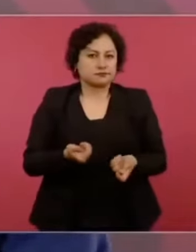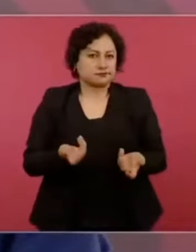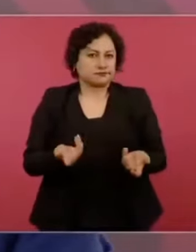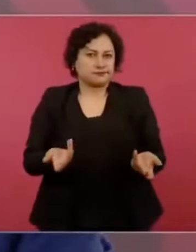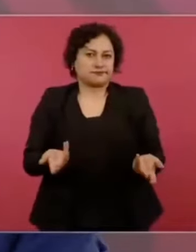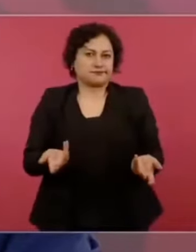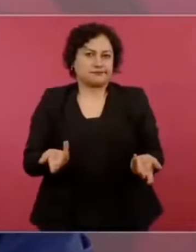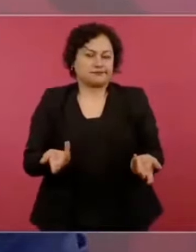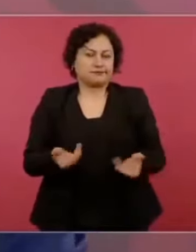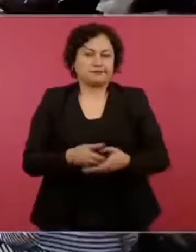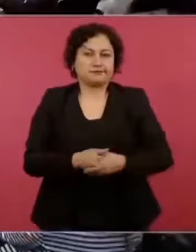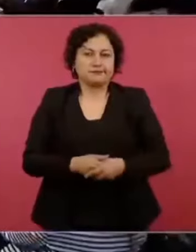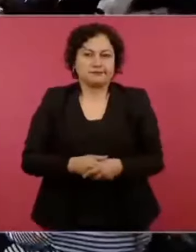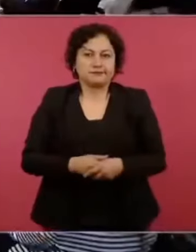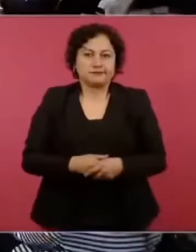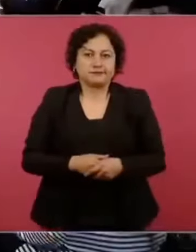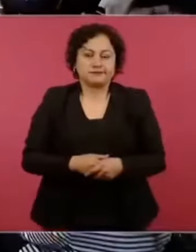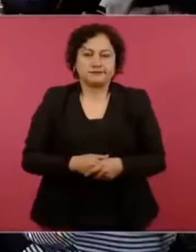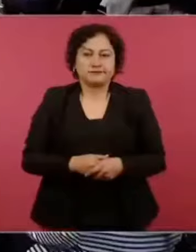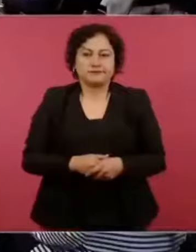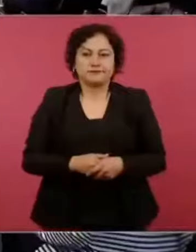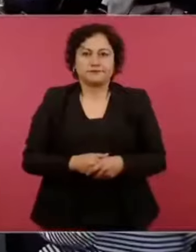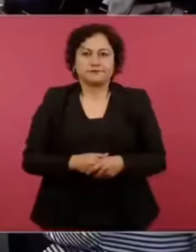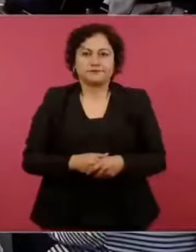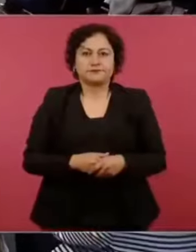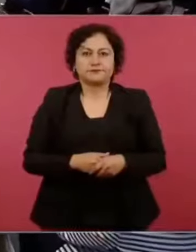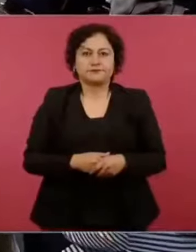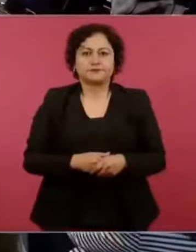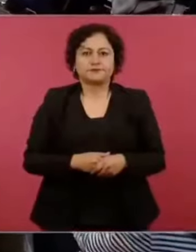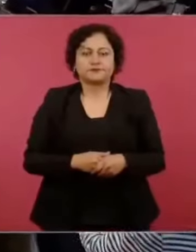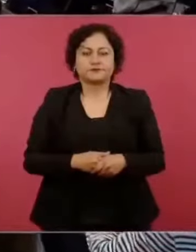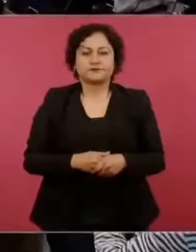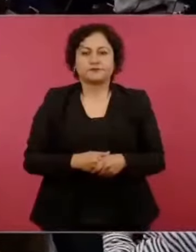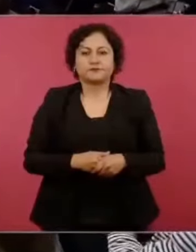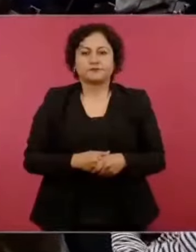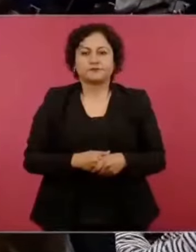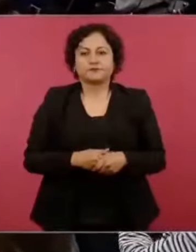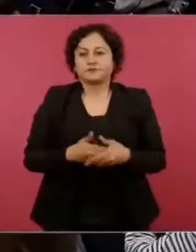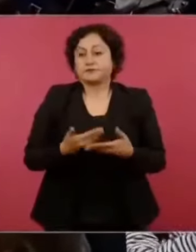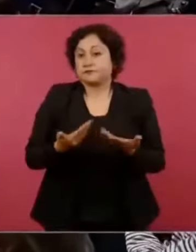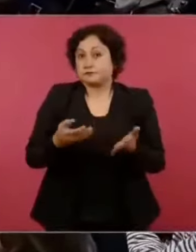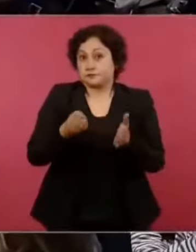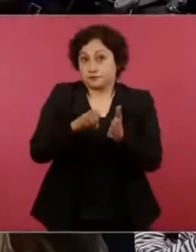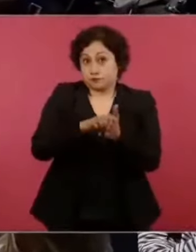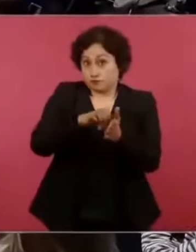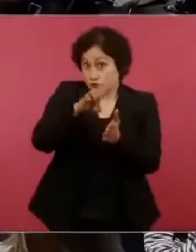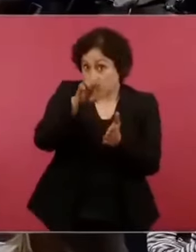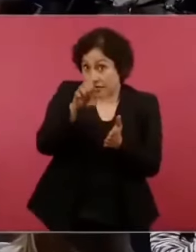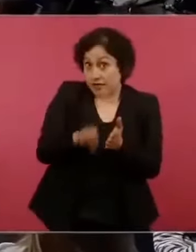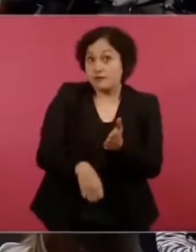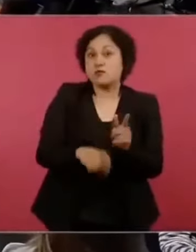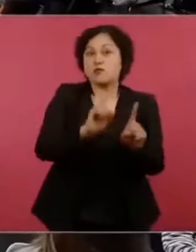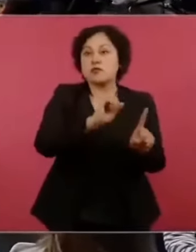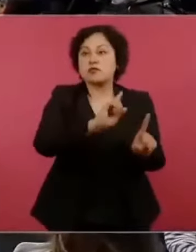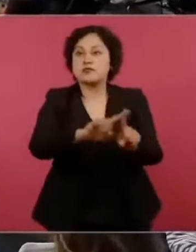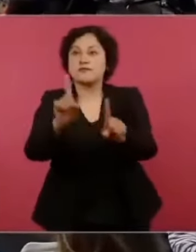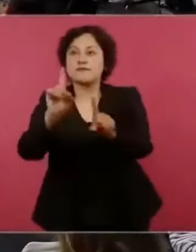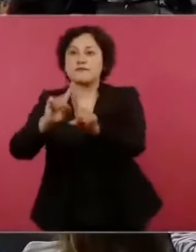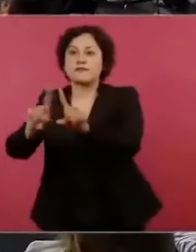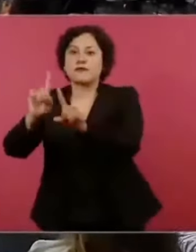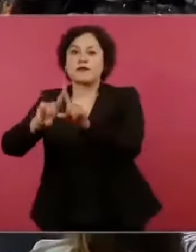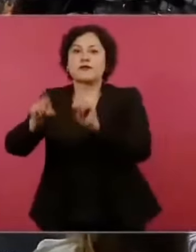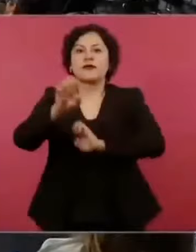el papel de las agencias. ¿Cómo empieza